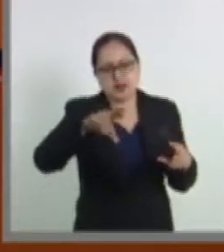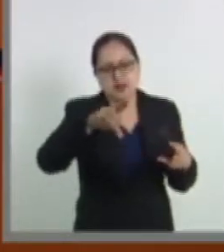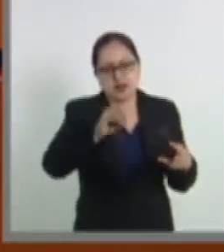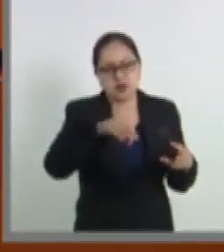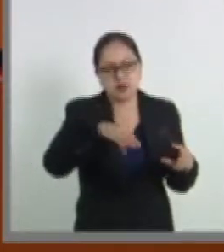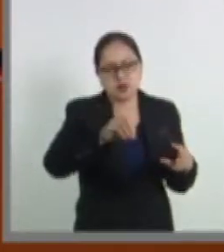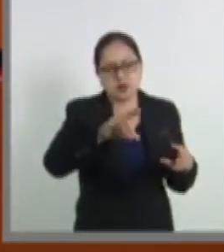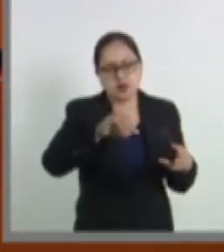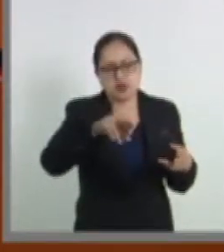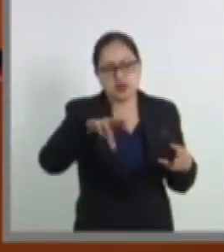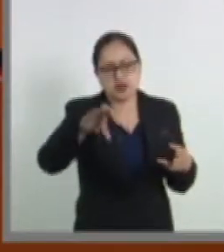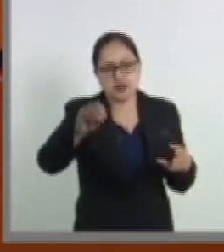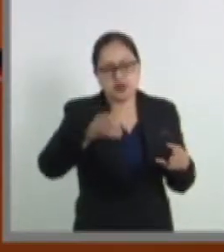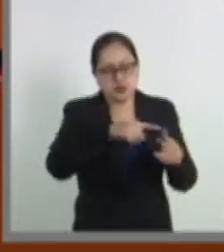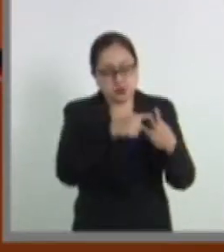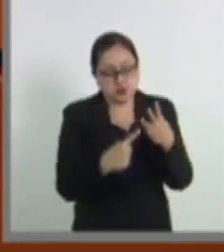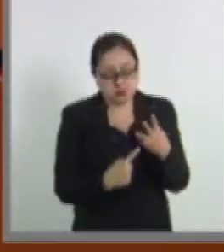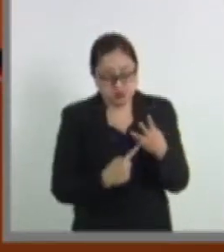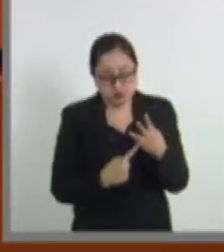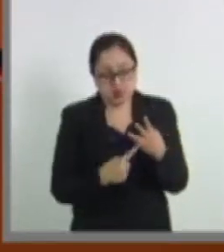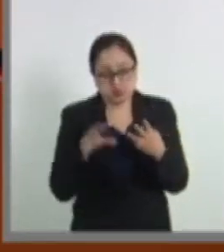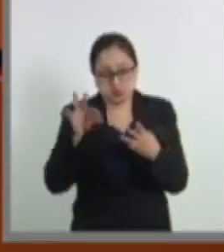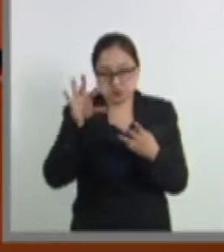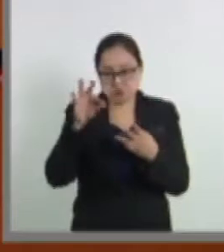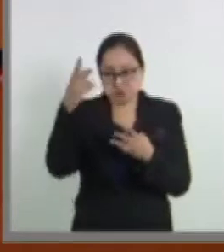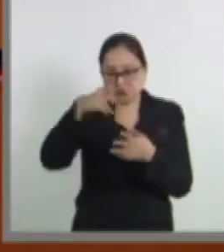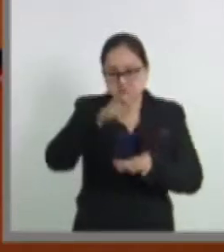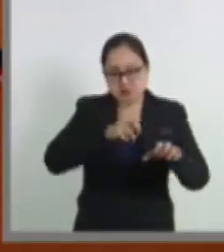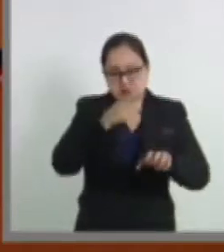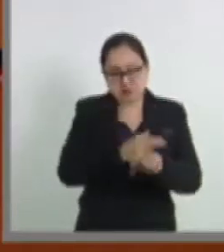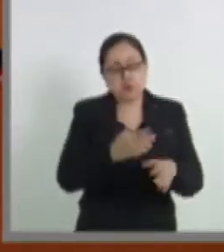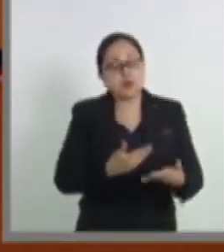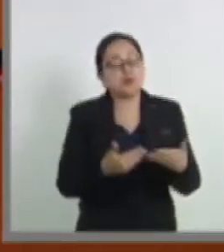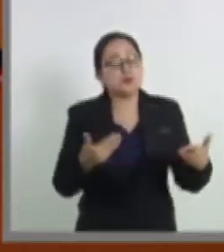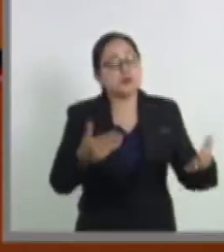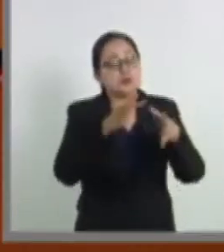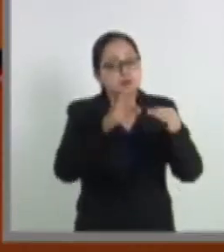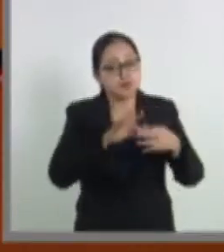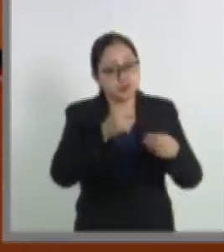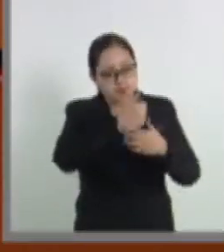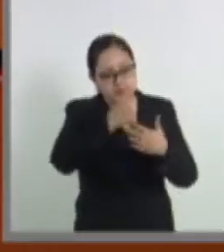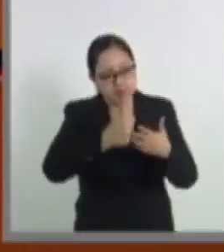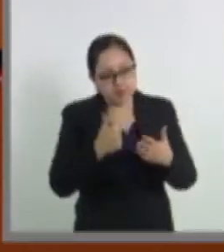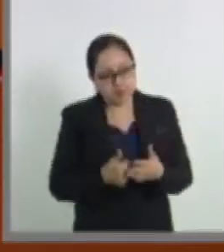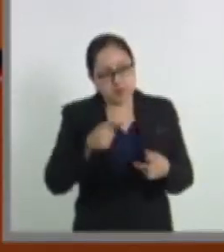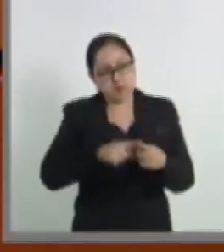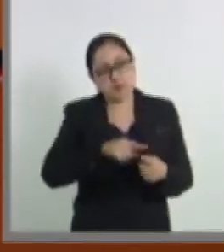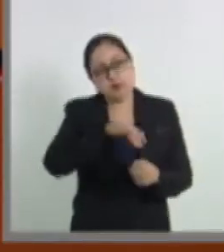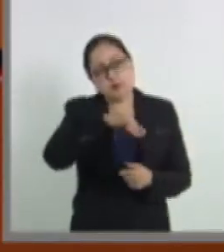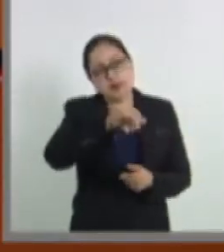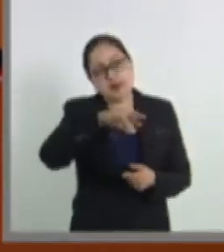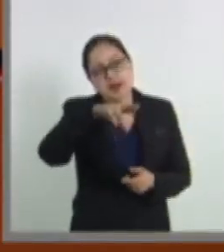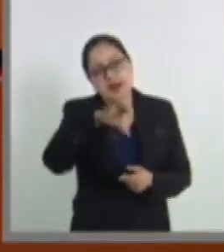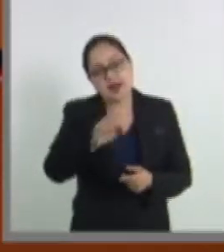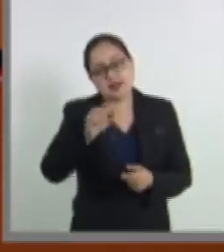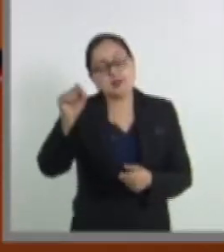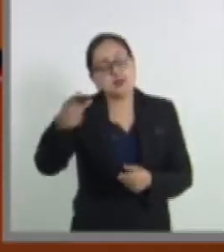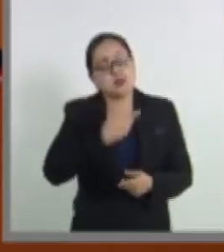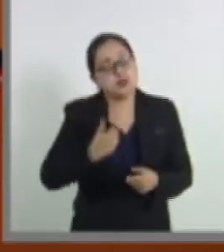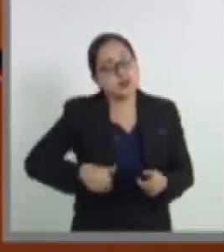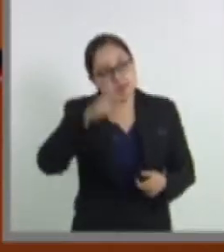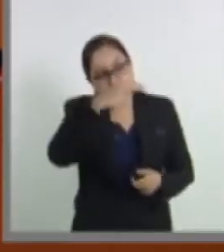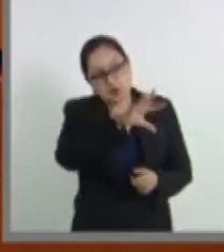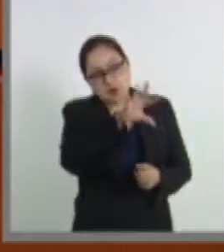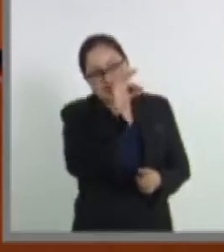Molinero. En cuanto al nombramiento del ciudadano Juan José González Mijares, propuesto por el titular del Ejecutivo Federal